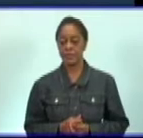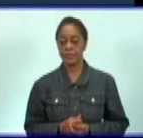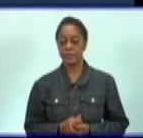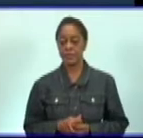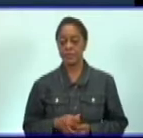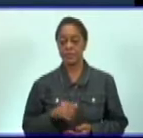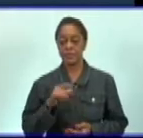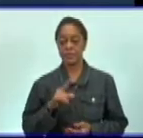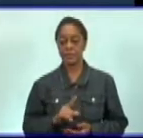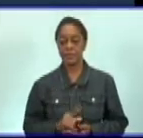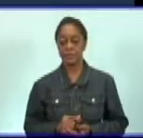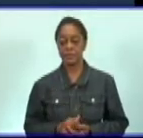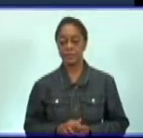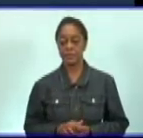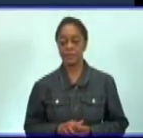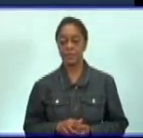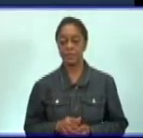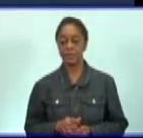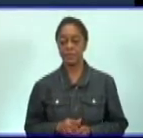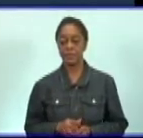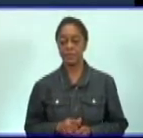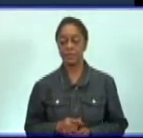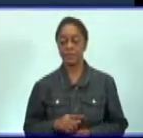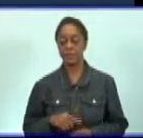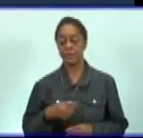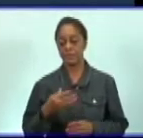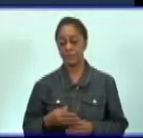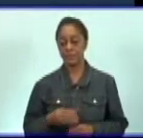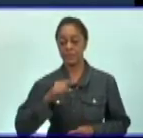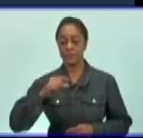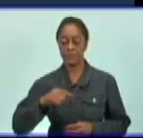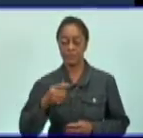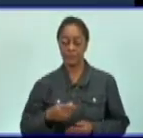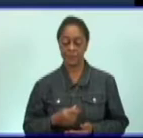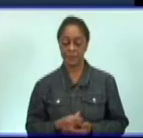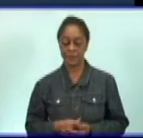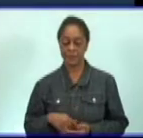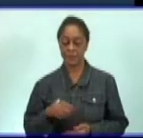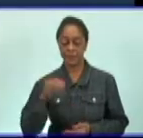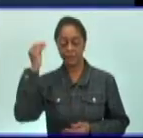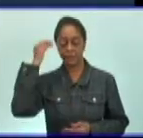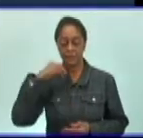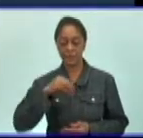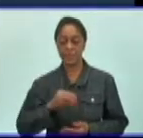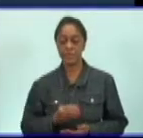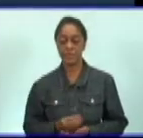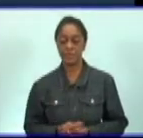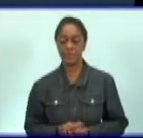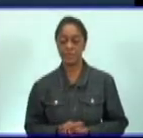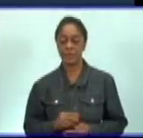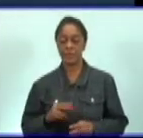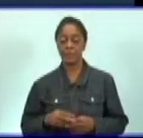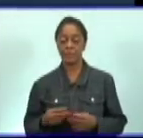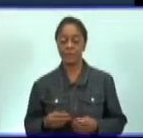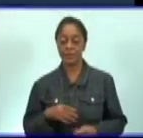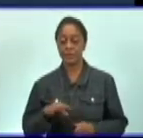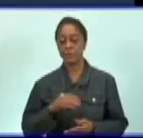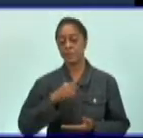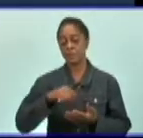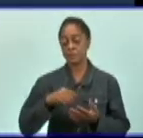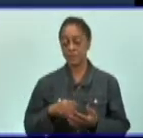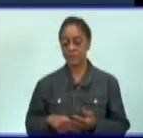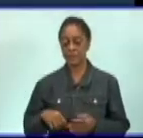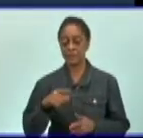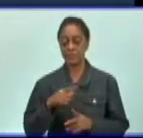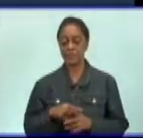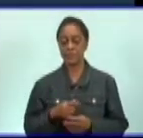Y para continuar, aquí tenemos los pasos que debemos tener en cuenta para el procedimiento escrito de